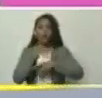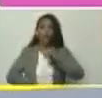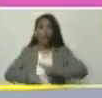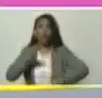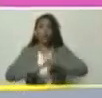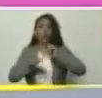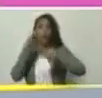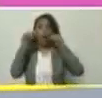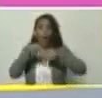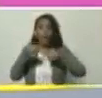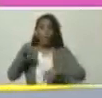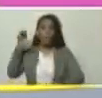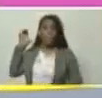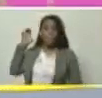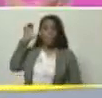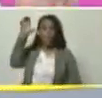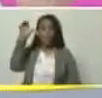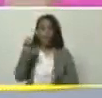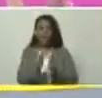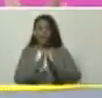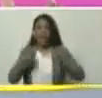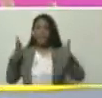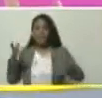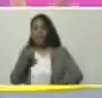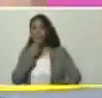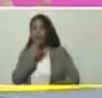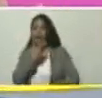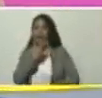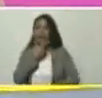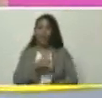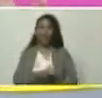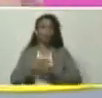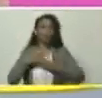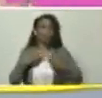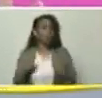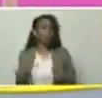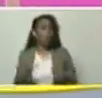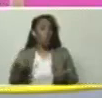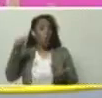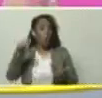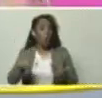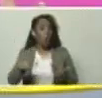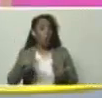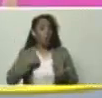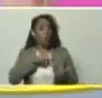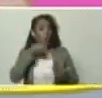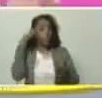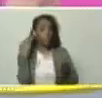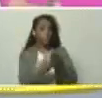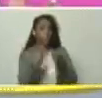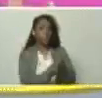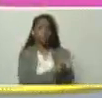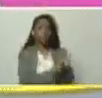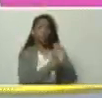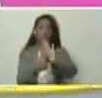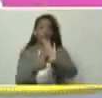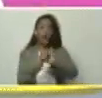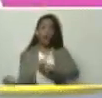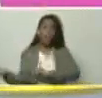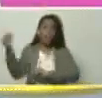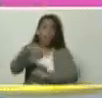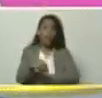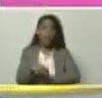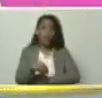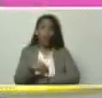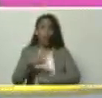construyendo esta patria grande y hermosa que hoy estamos mostrando y que además